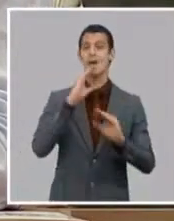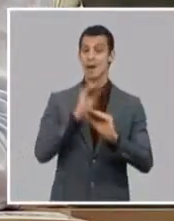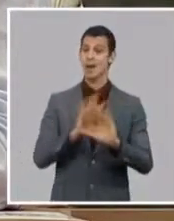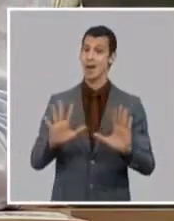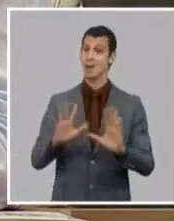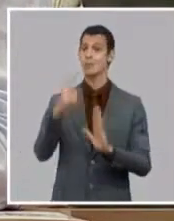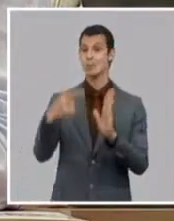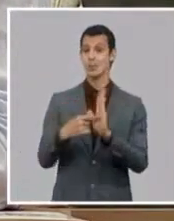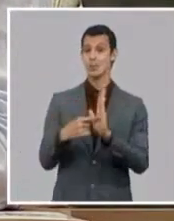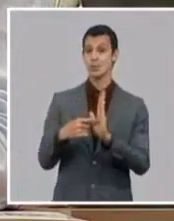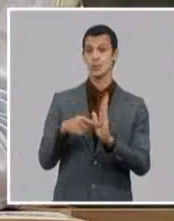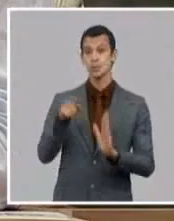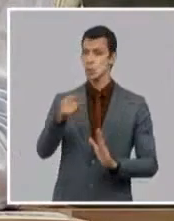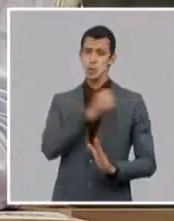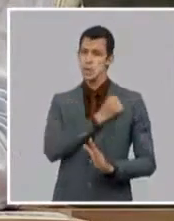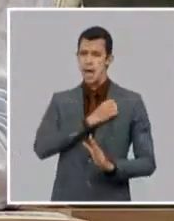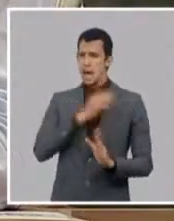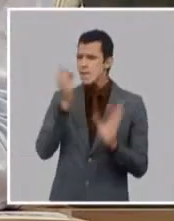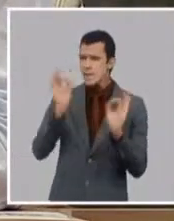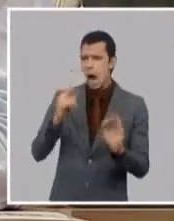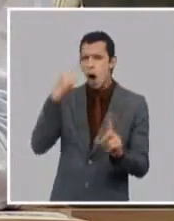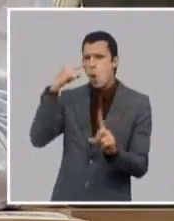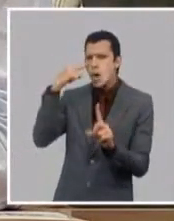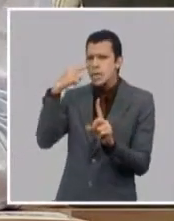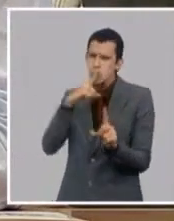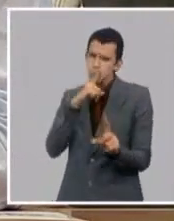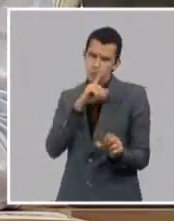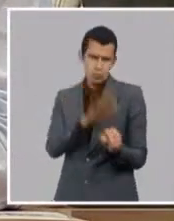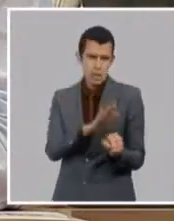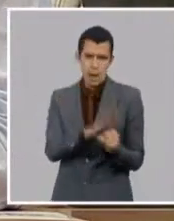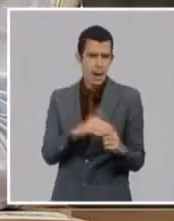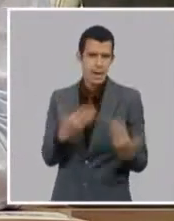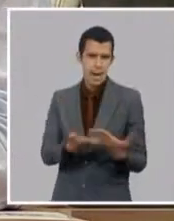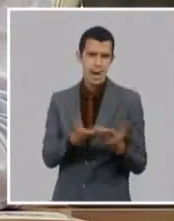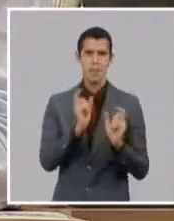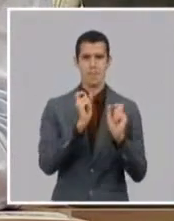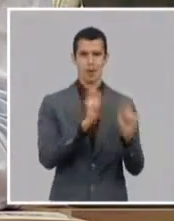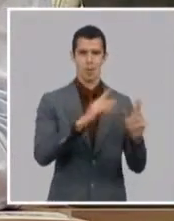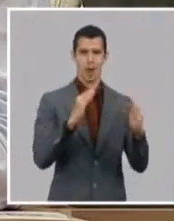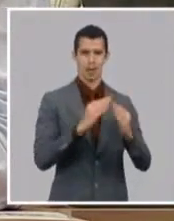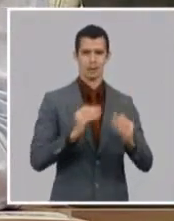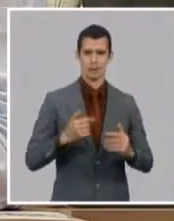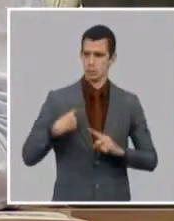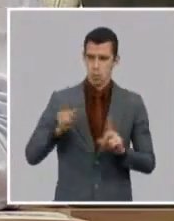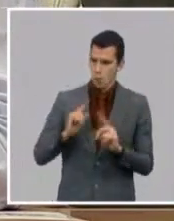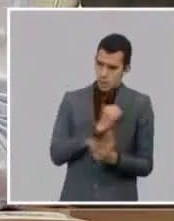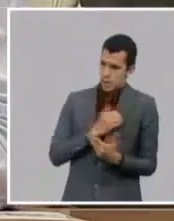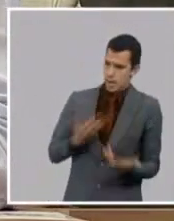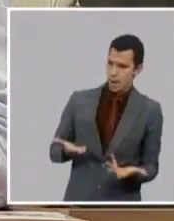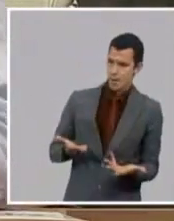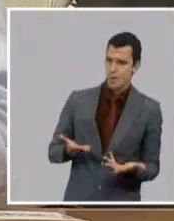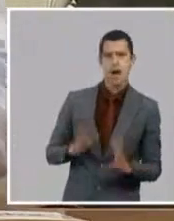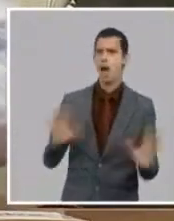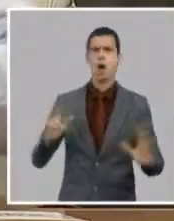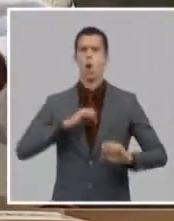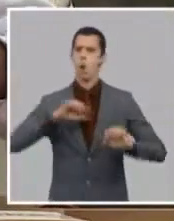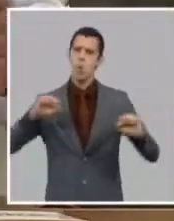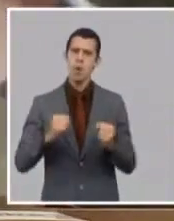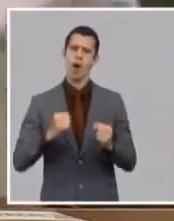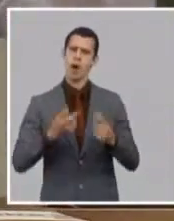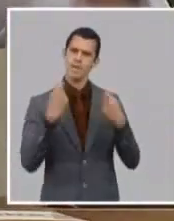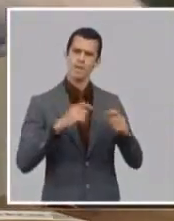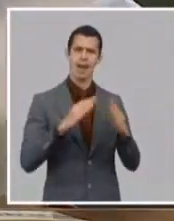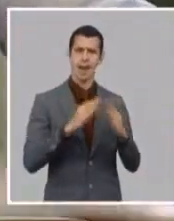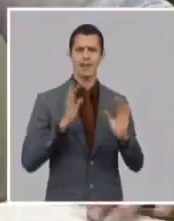que le interesa es quedarse con mi casa y que por eso fue que usted me puso a mí en esta situación tan crítica ante mi